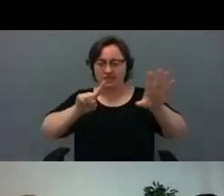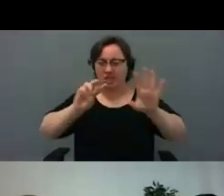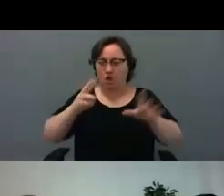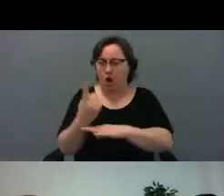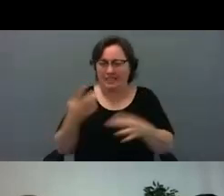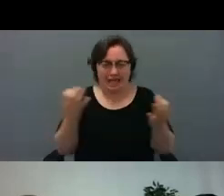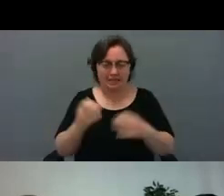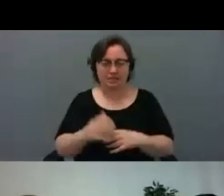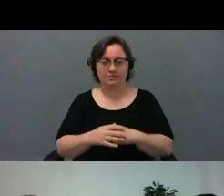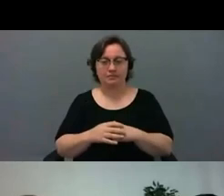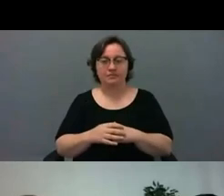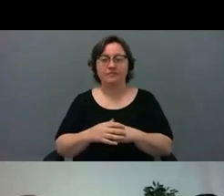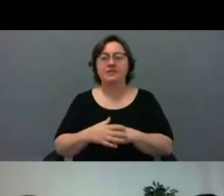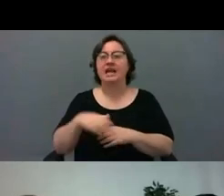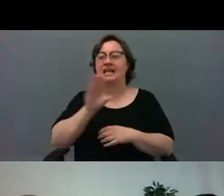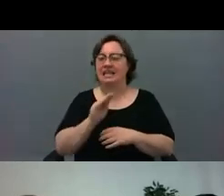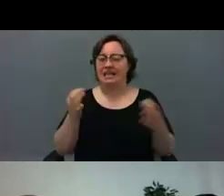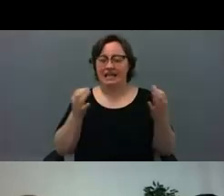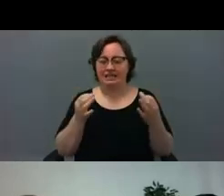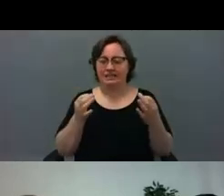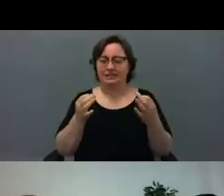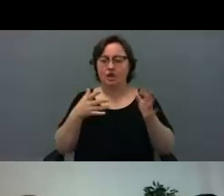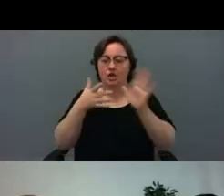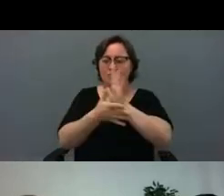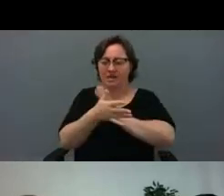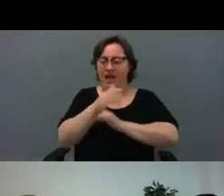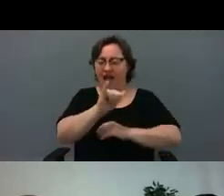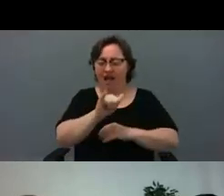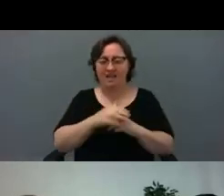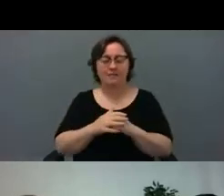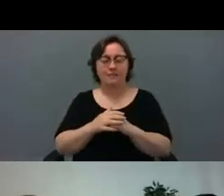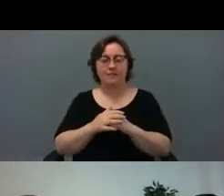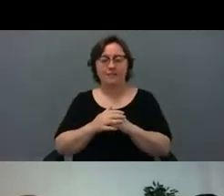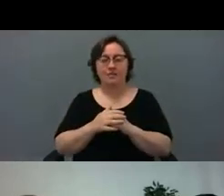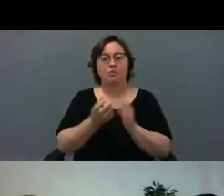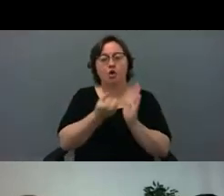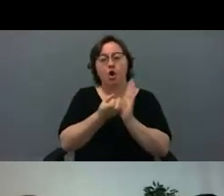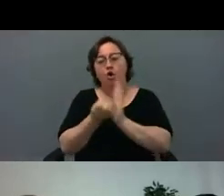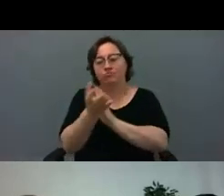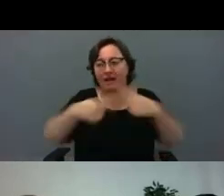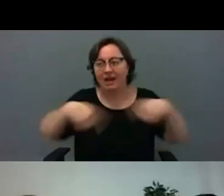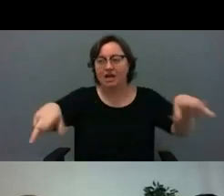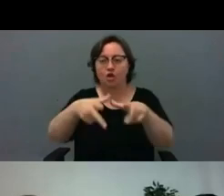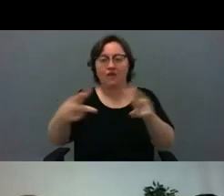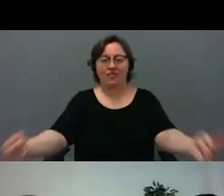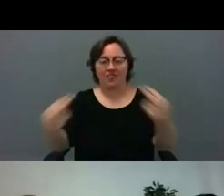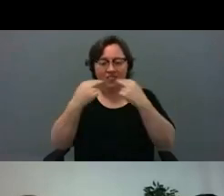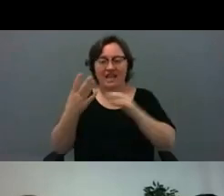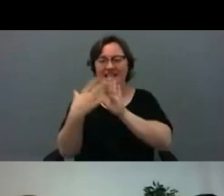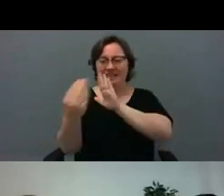se explica y se entiende, y es una forma de que yo creo que de trasladarlo a la sociedad también.